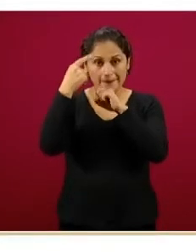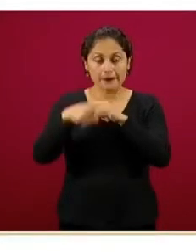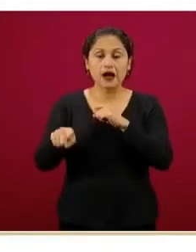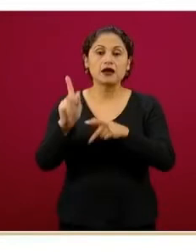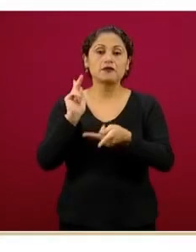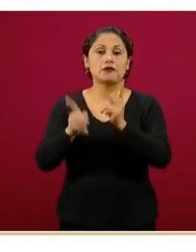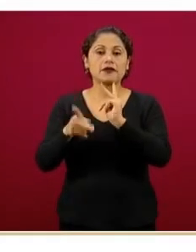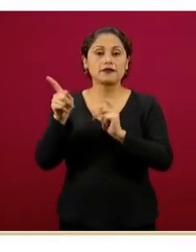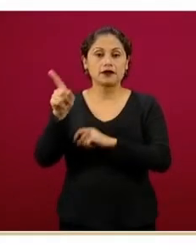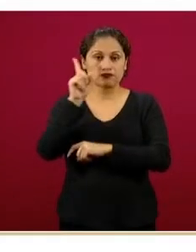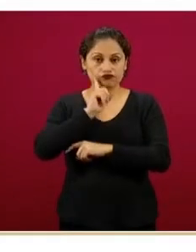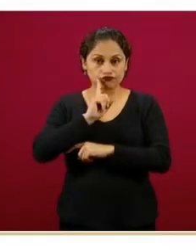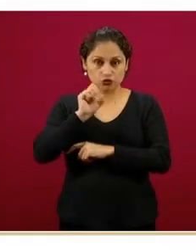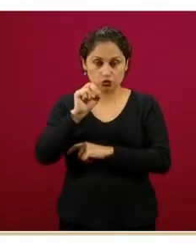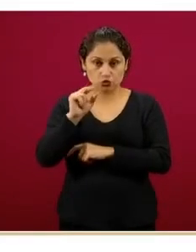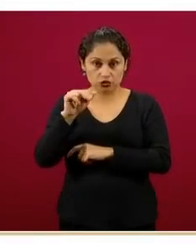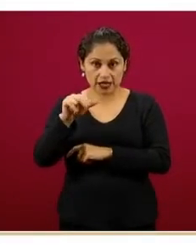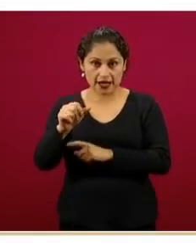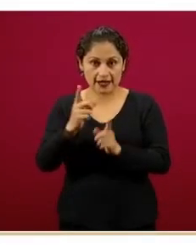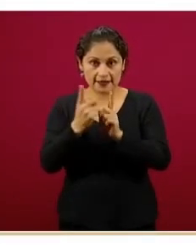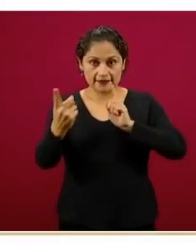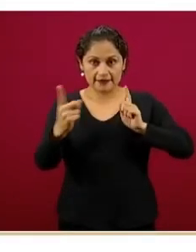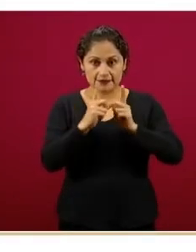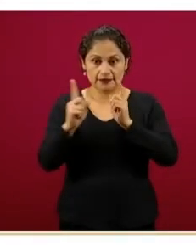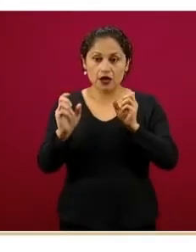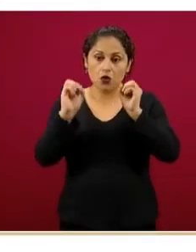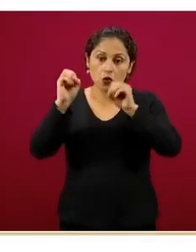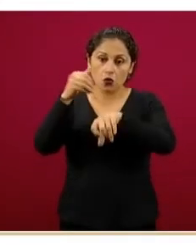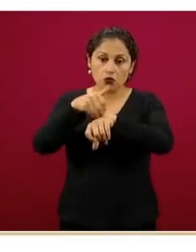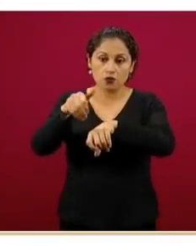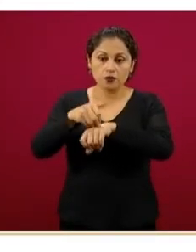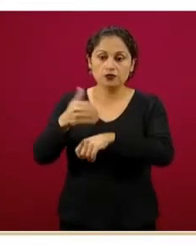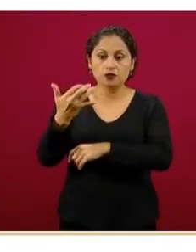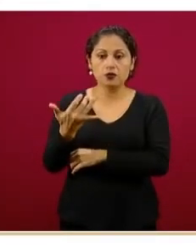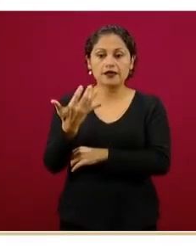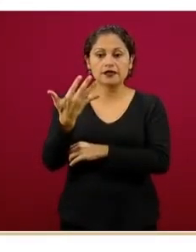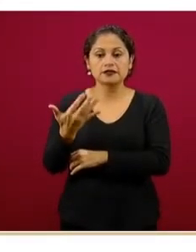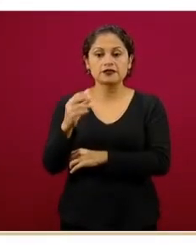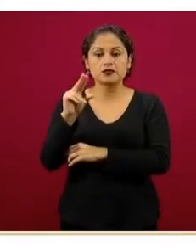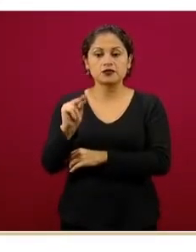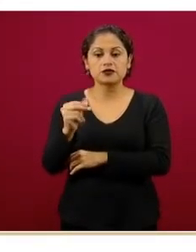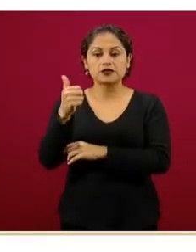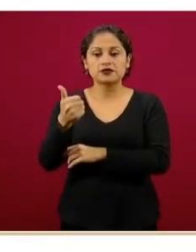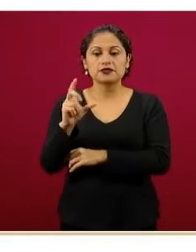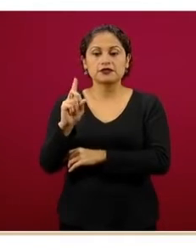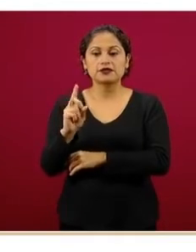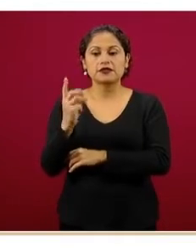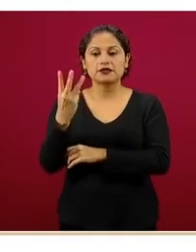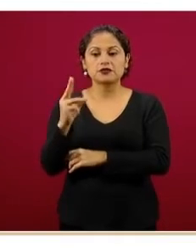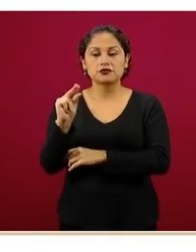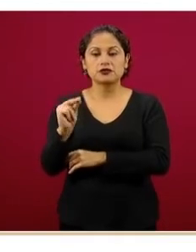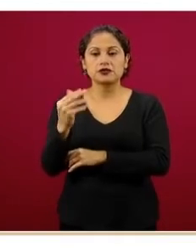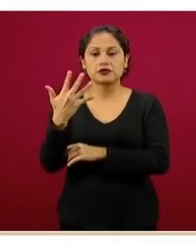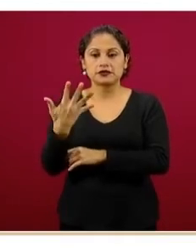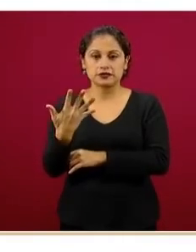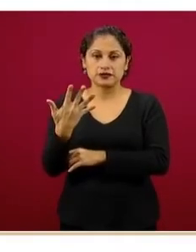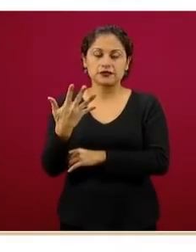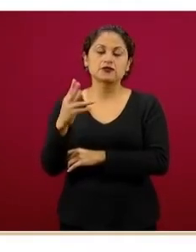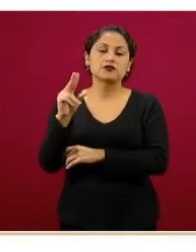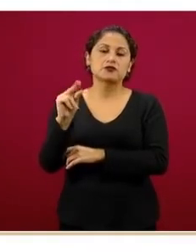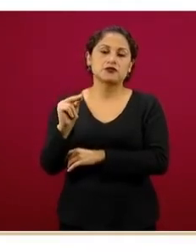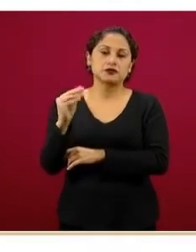Si no, el teléfono, recuérdenlo, es 55 86 33 85 89. La siguiente, por